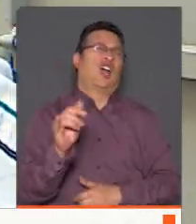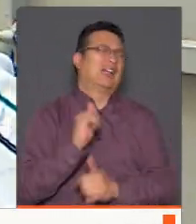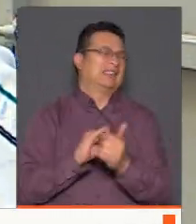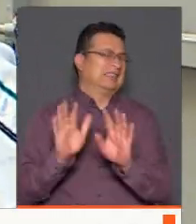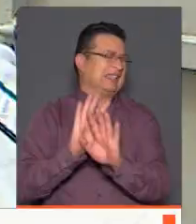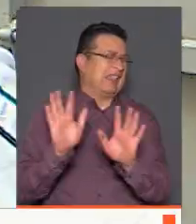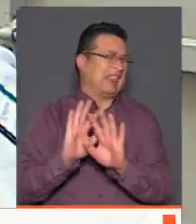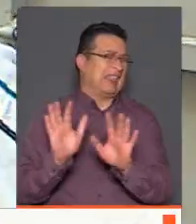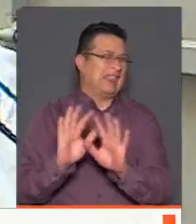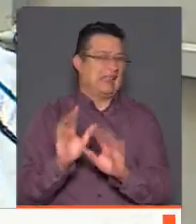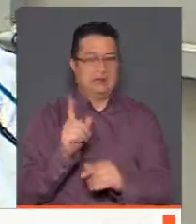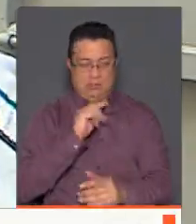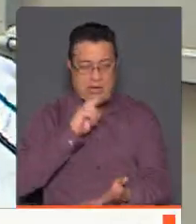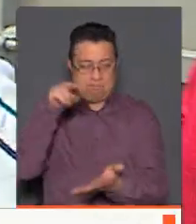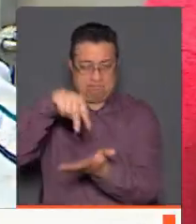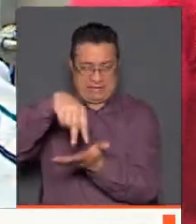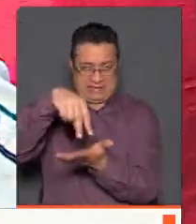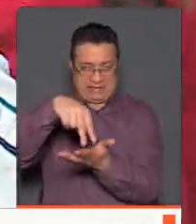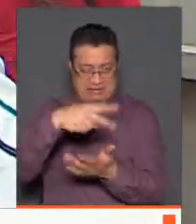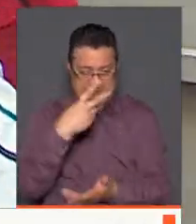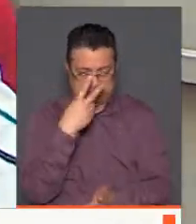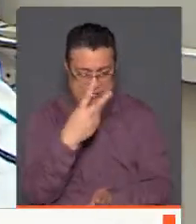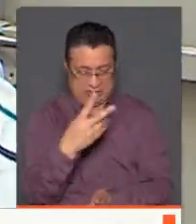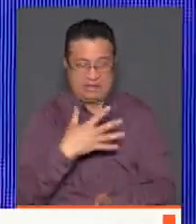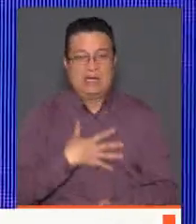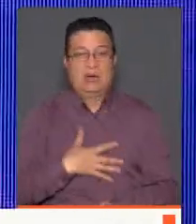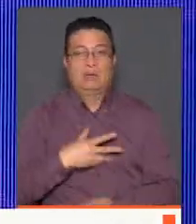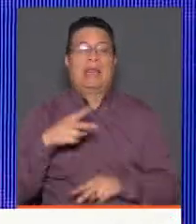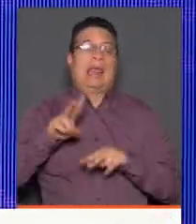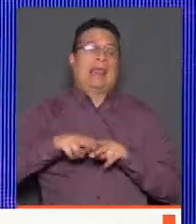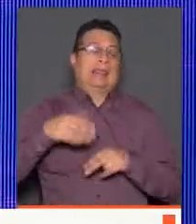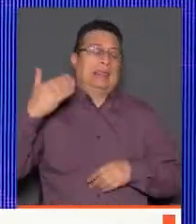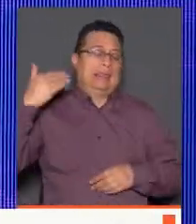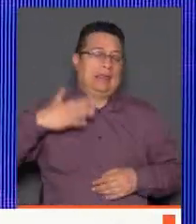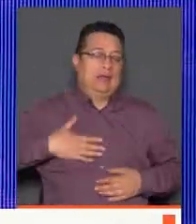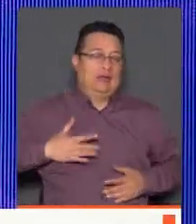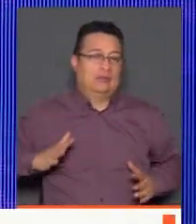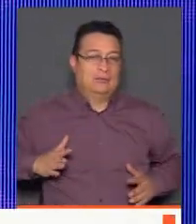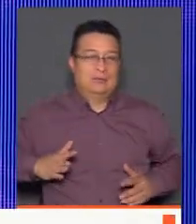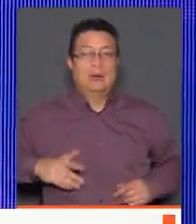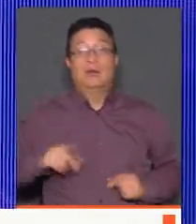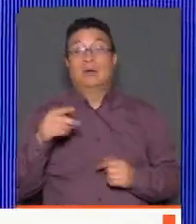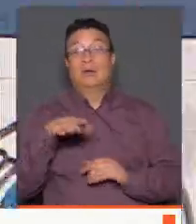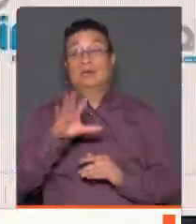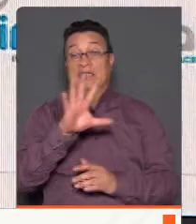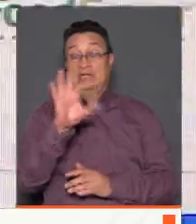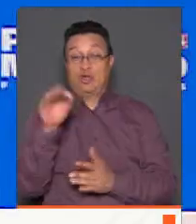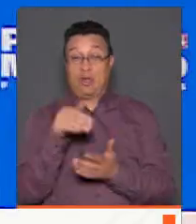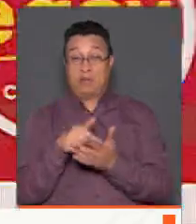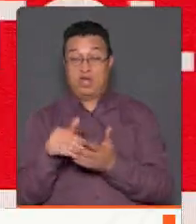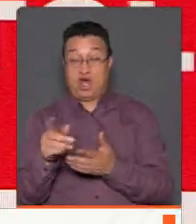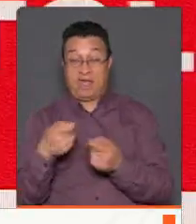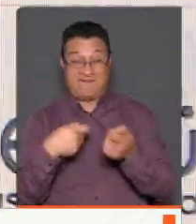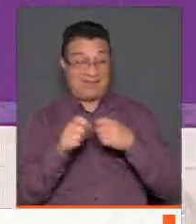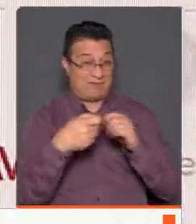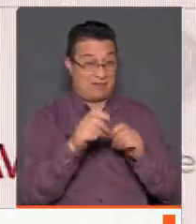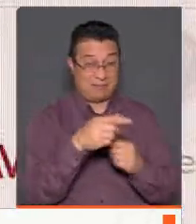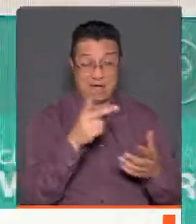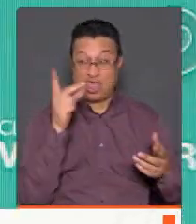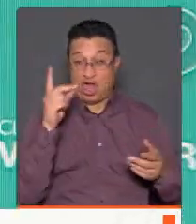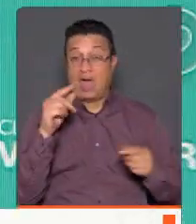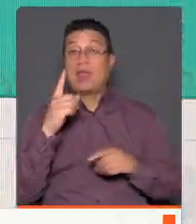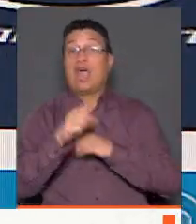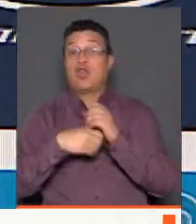¿Le gusta usted presencial? No, tío, soy a lo antiguo. Más de 500 millones de dólares en ventas en el Black Friday del año